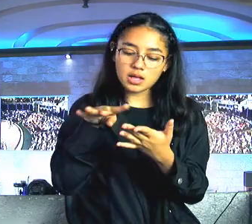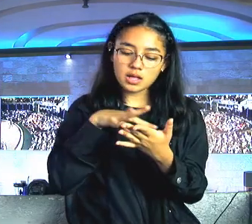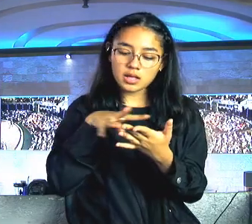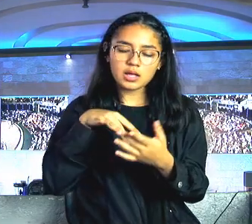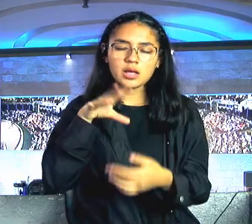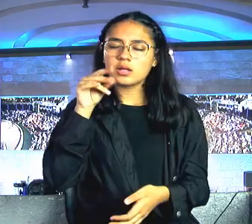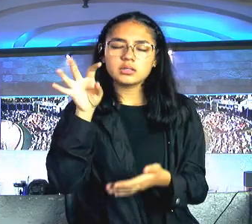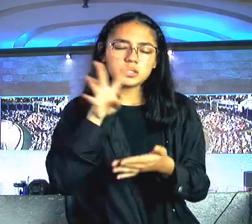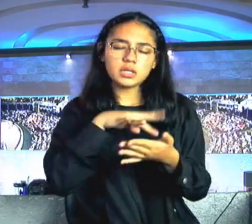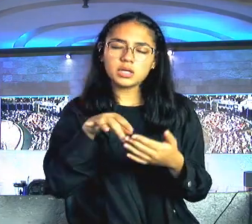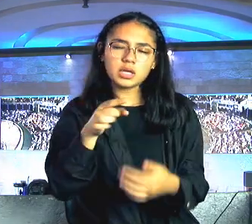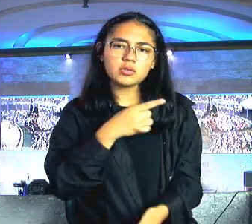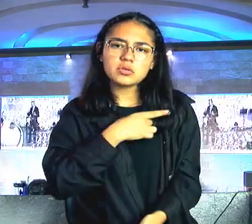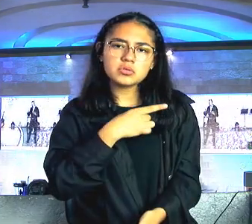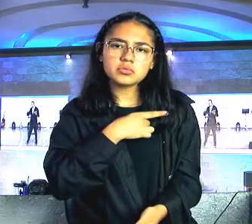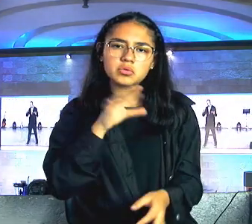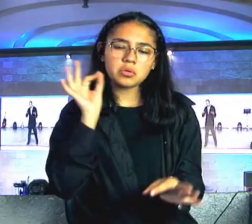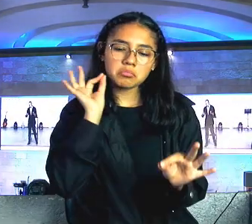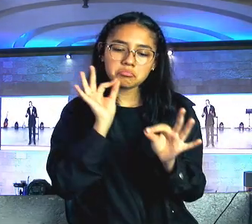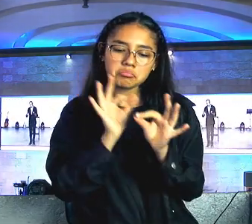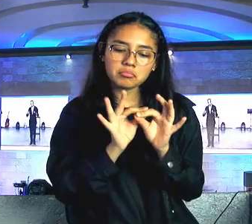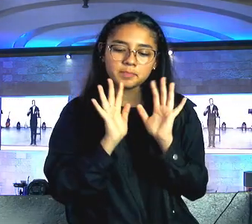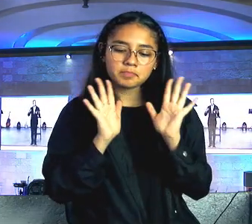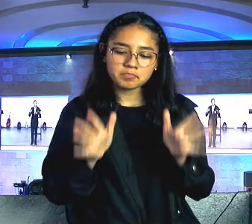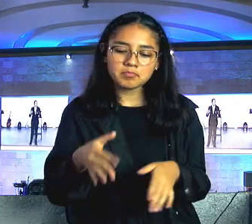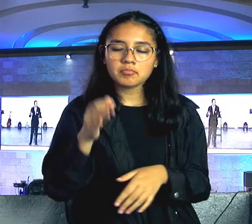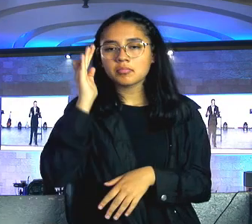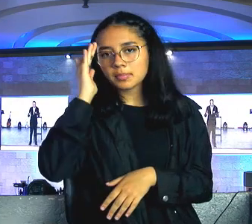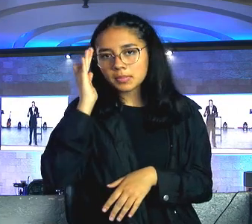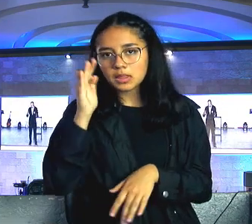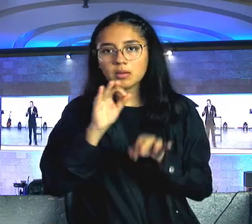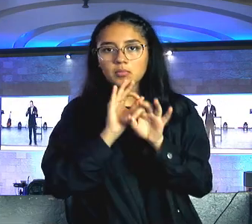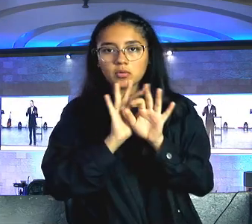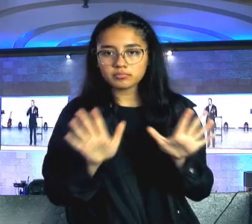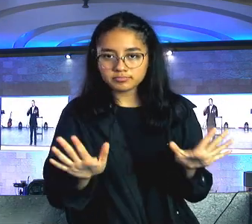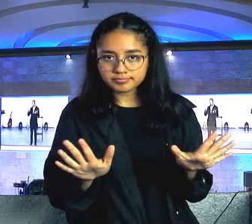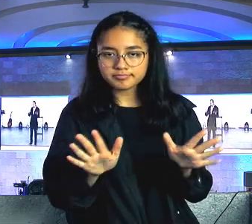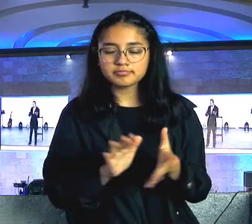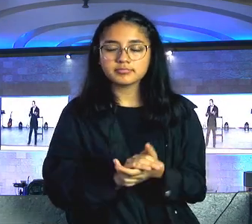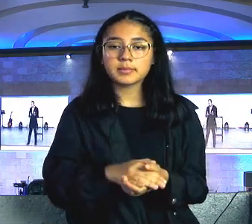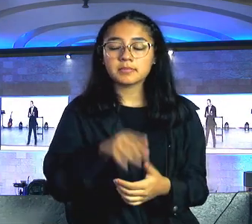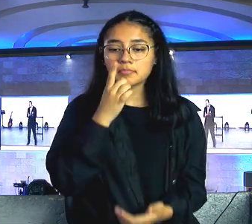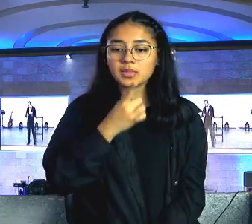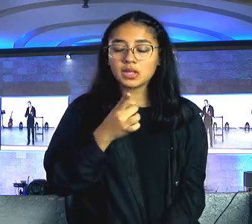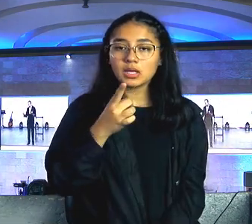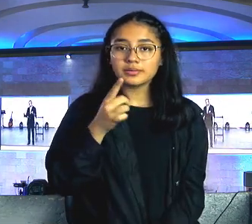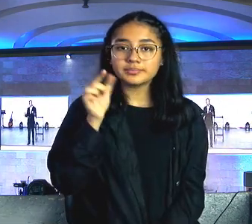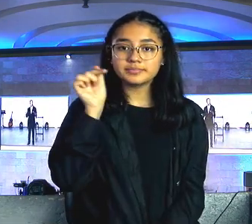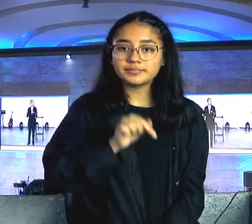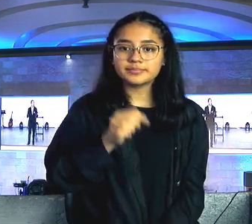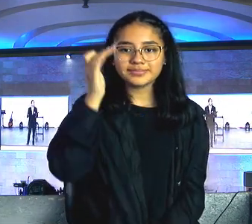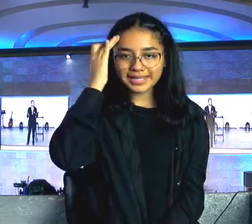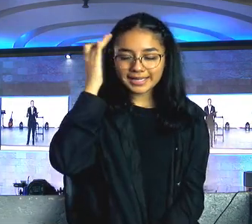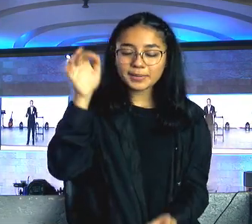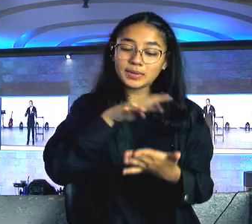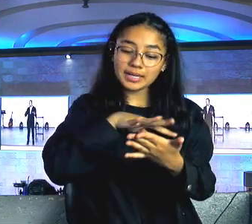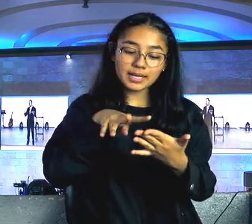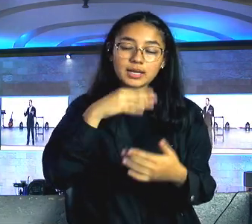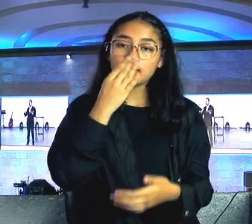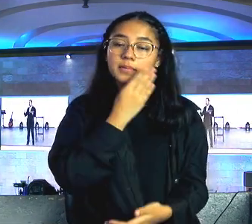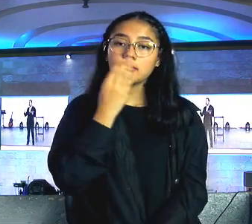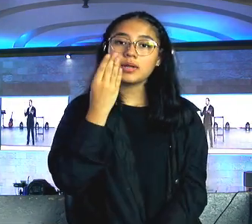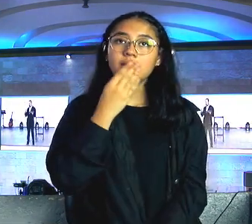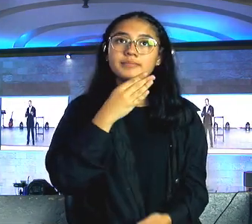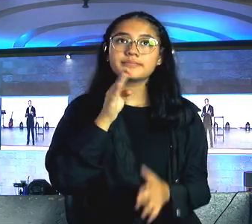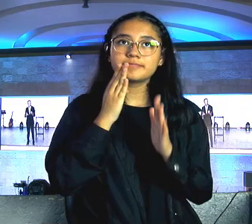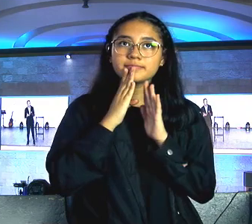leas simplemente por cumplir un ritual, un tiempo místico, un tiempo de decir, es momento de leer la Biblia.